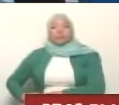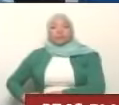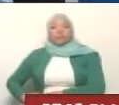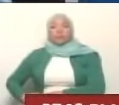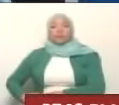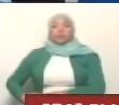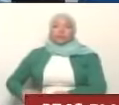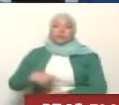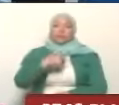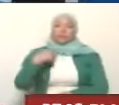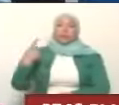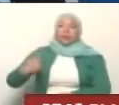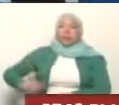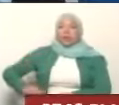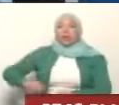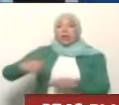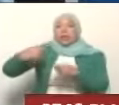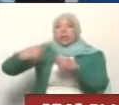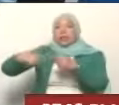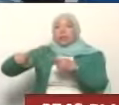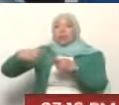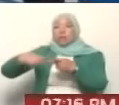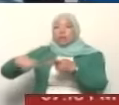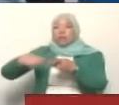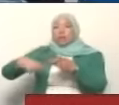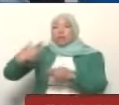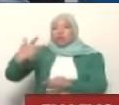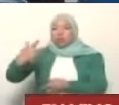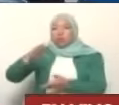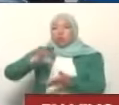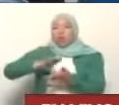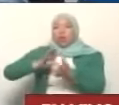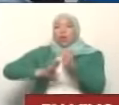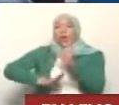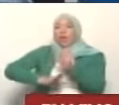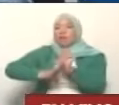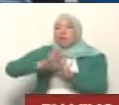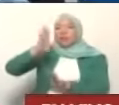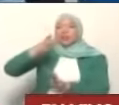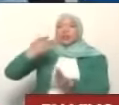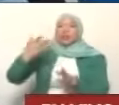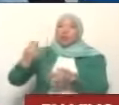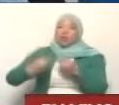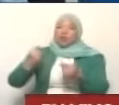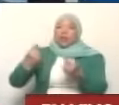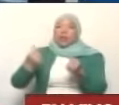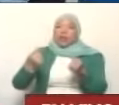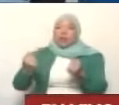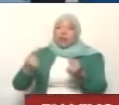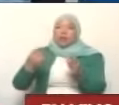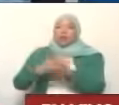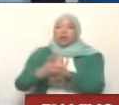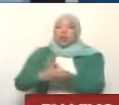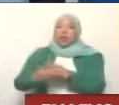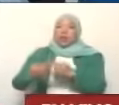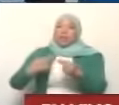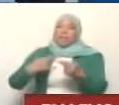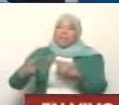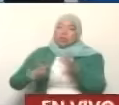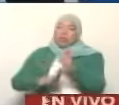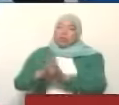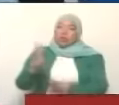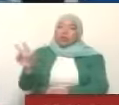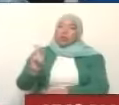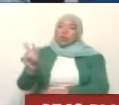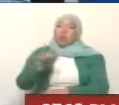Shenzhen, Shandong, Shanghái. ¿Cuáles son los avances de cooperación estratégica entre Venezuela